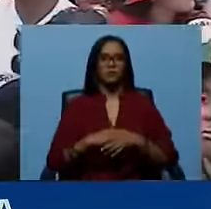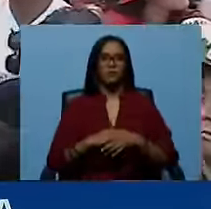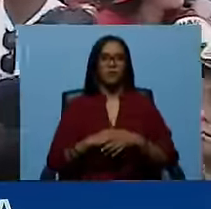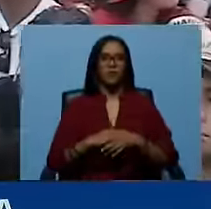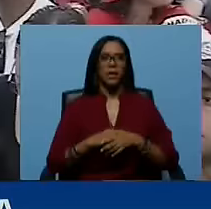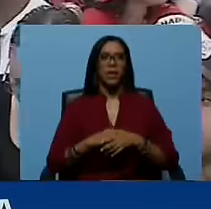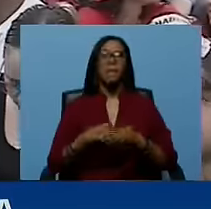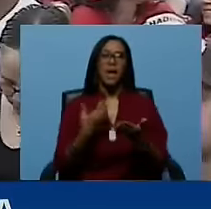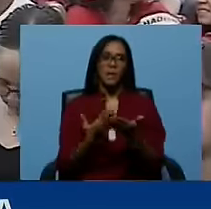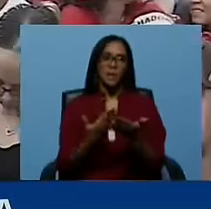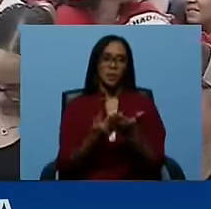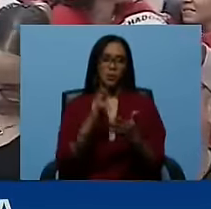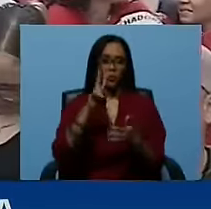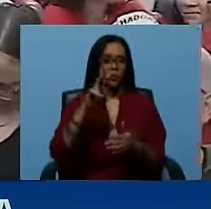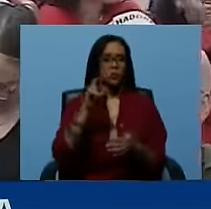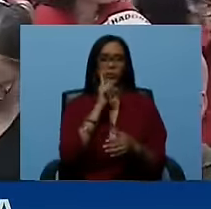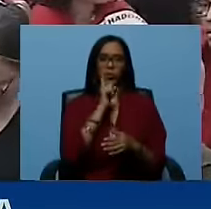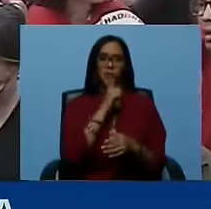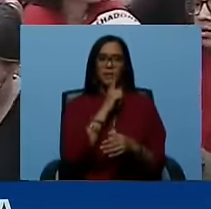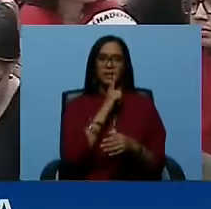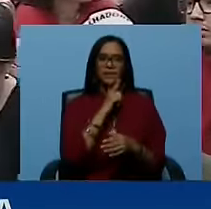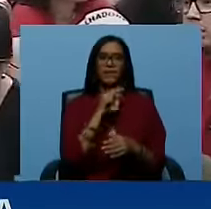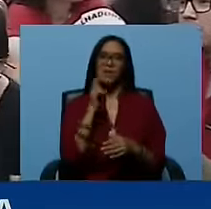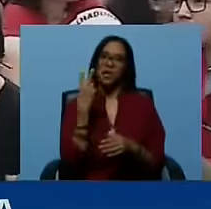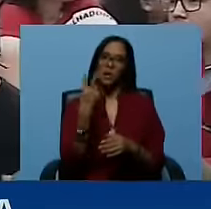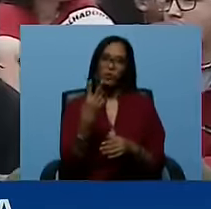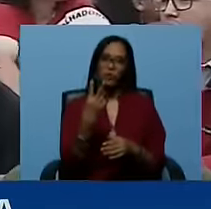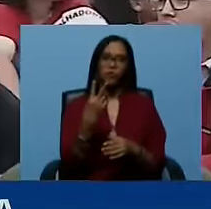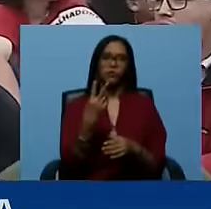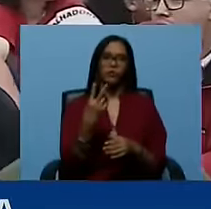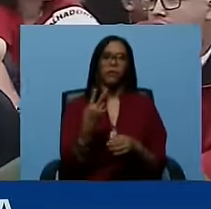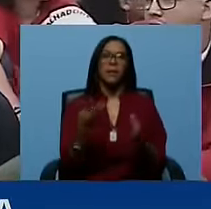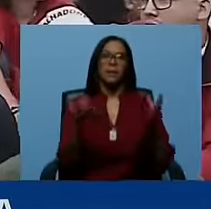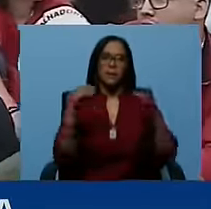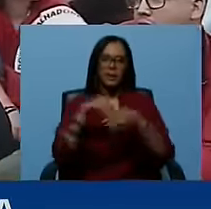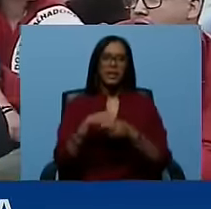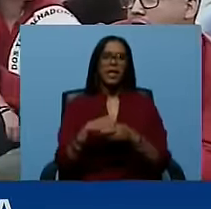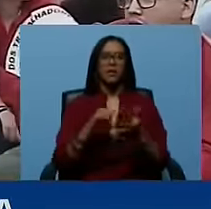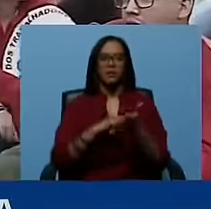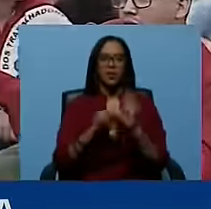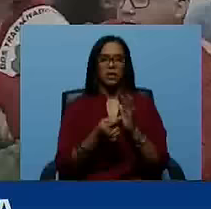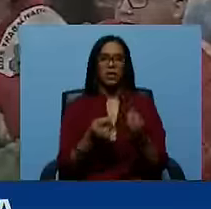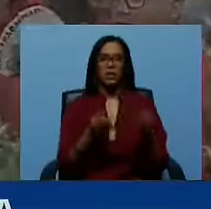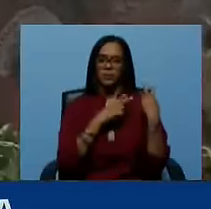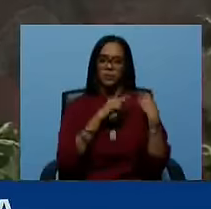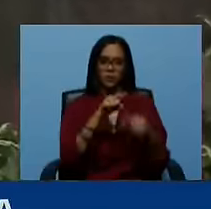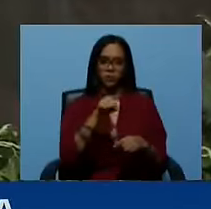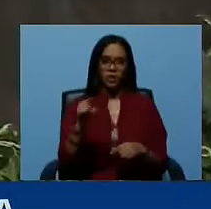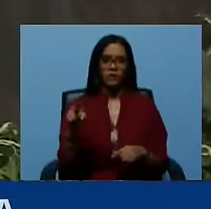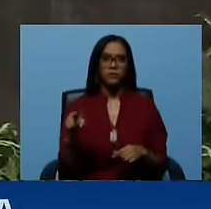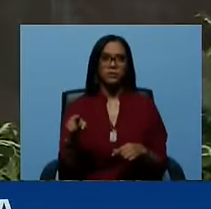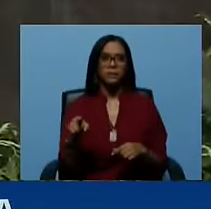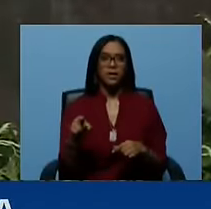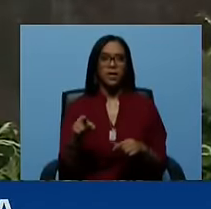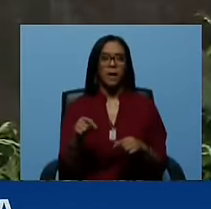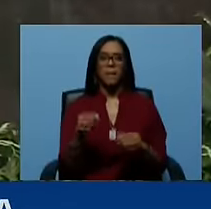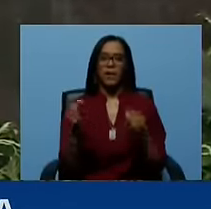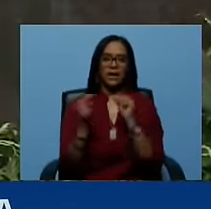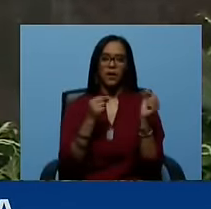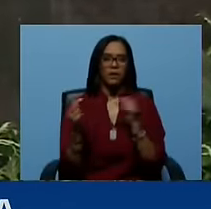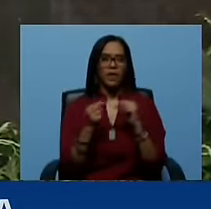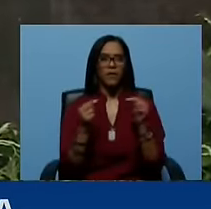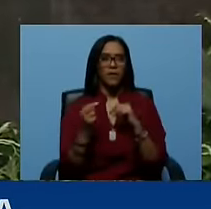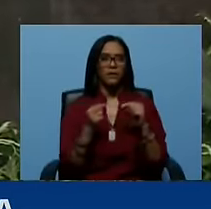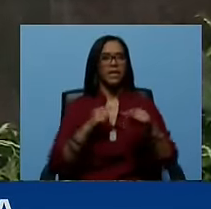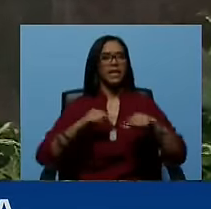Me han propuesto dos nombres y los dos engloban el concepto y se los dejo en sus manos a ustedes, para que lo debatan en la